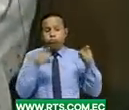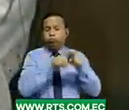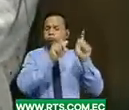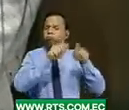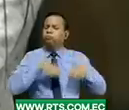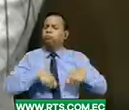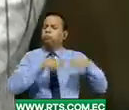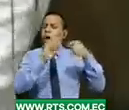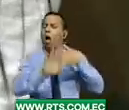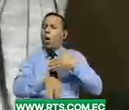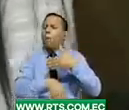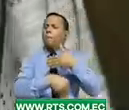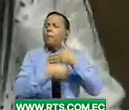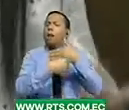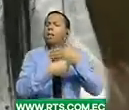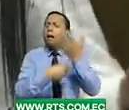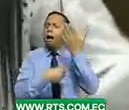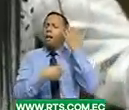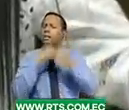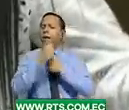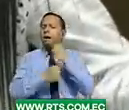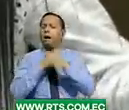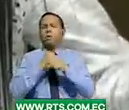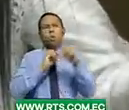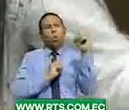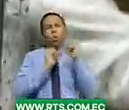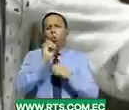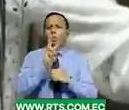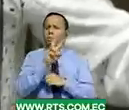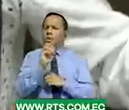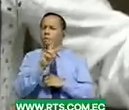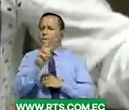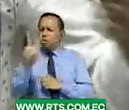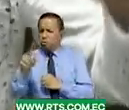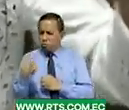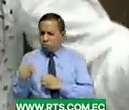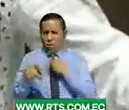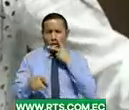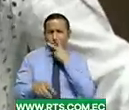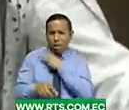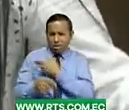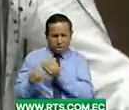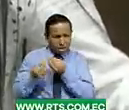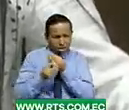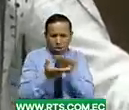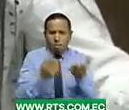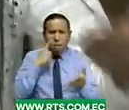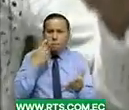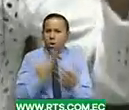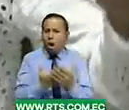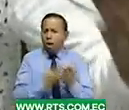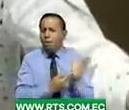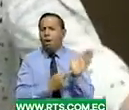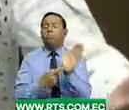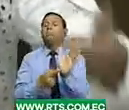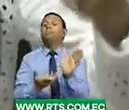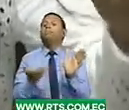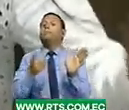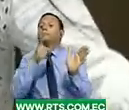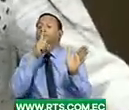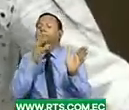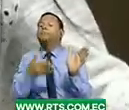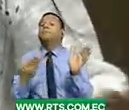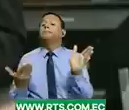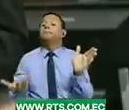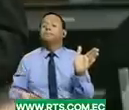contrato complementario en octubre del 2022. De mentirle al país cuando existen pruebas. Los argumentos que dieron